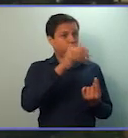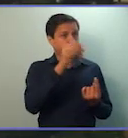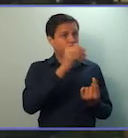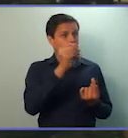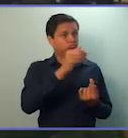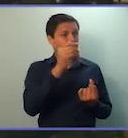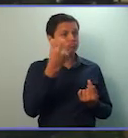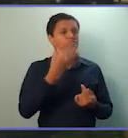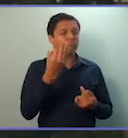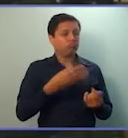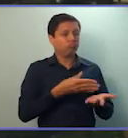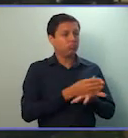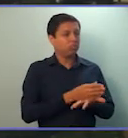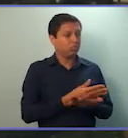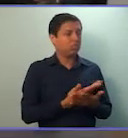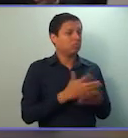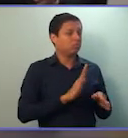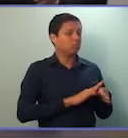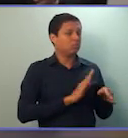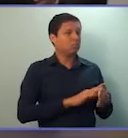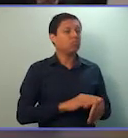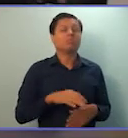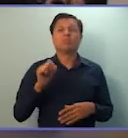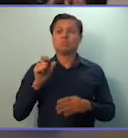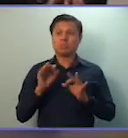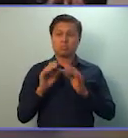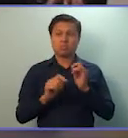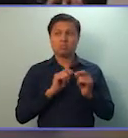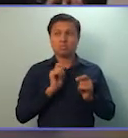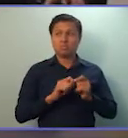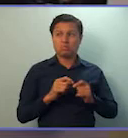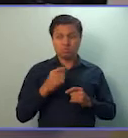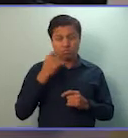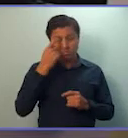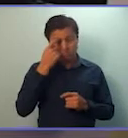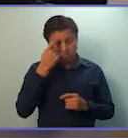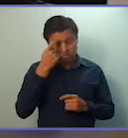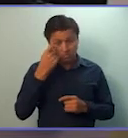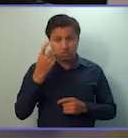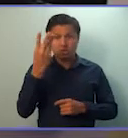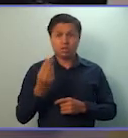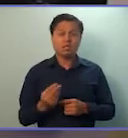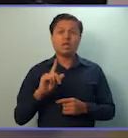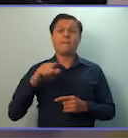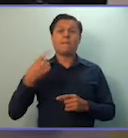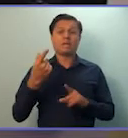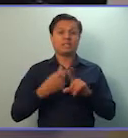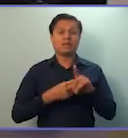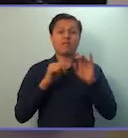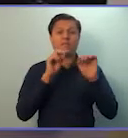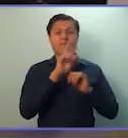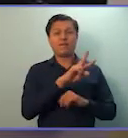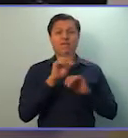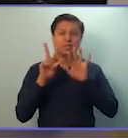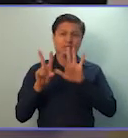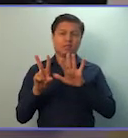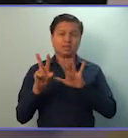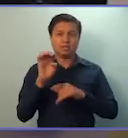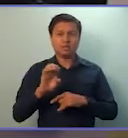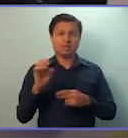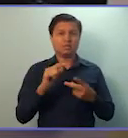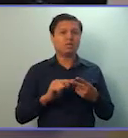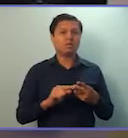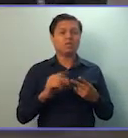tienen que acudir es el correcto justamente el día sábado mañana 27 17 y domingo